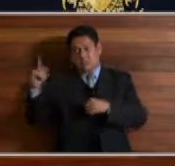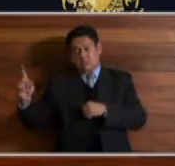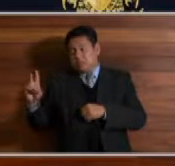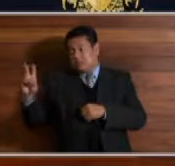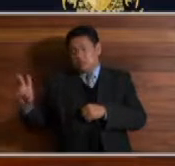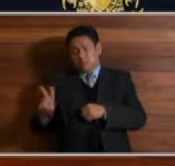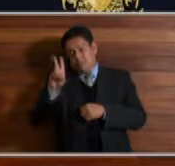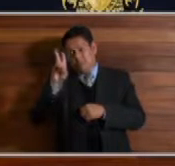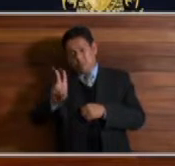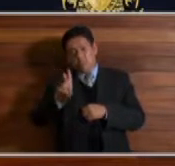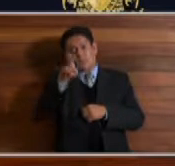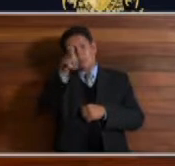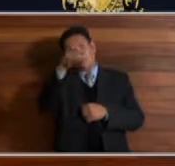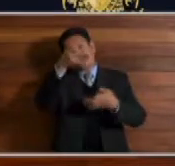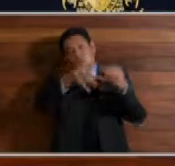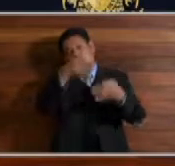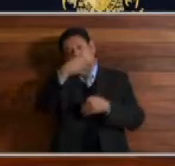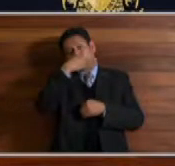el tribunal